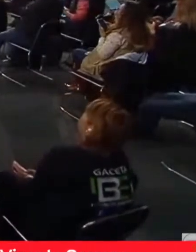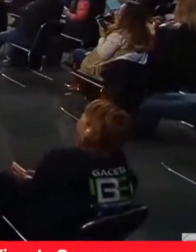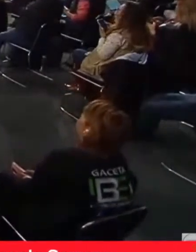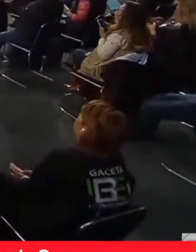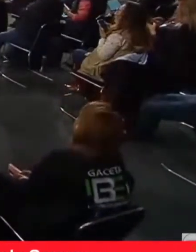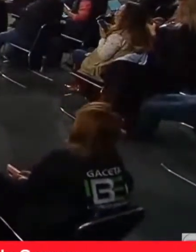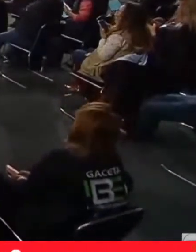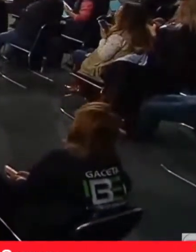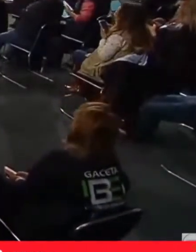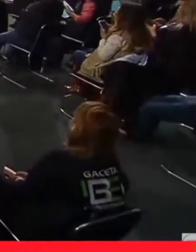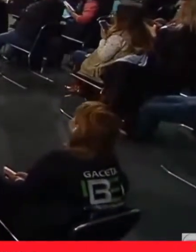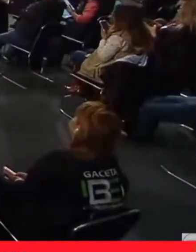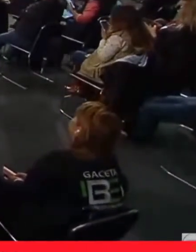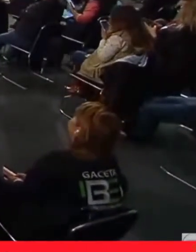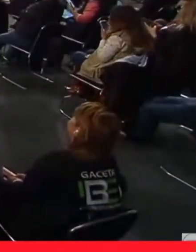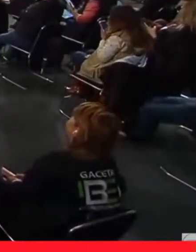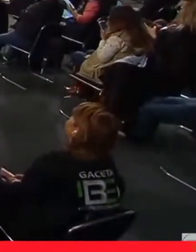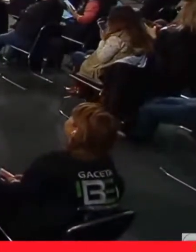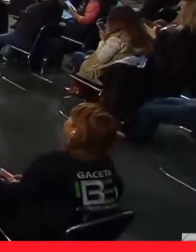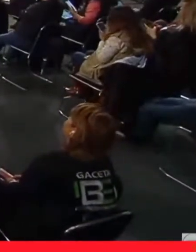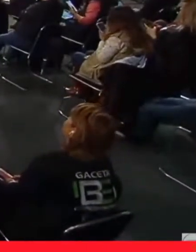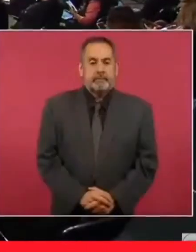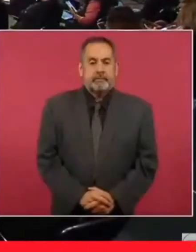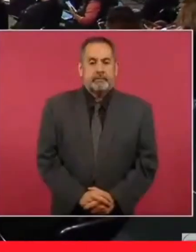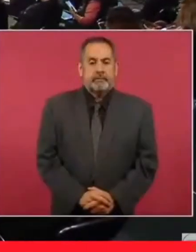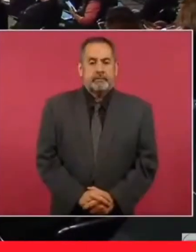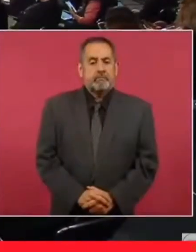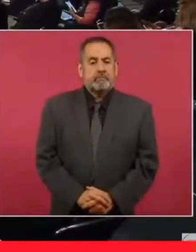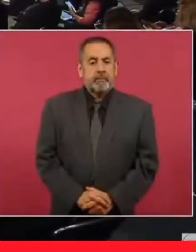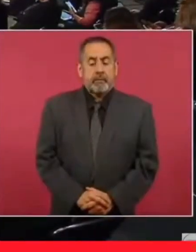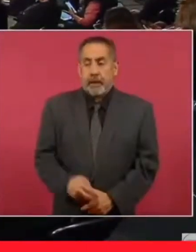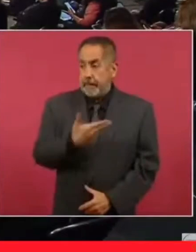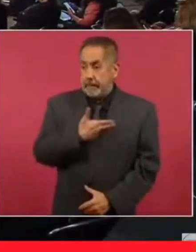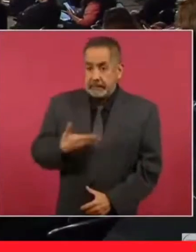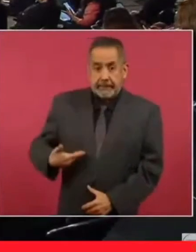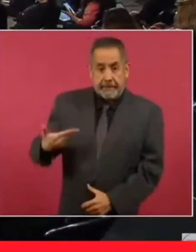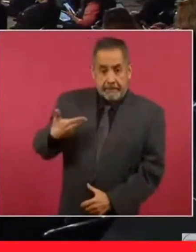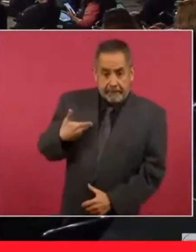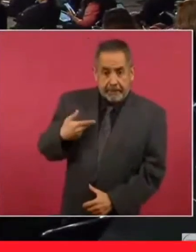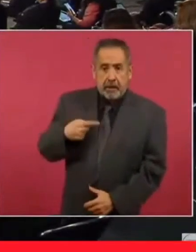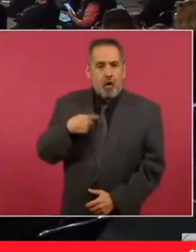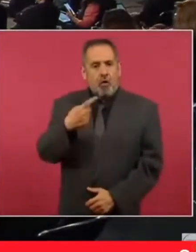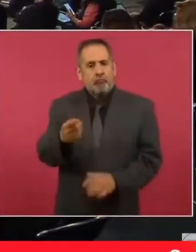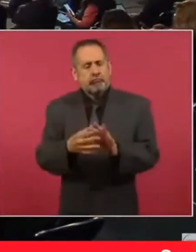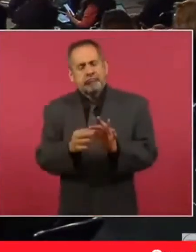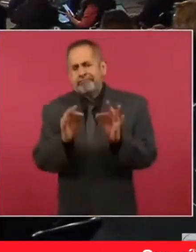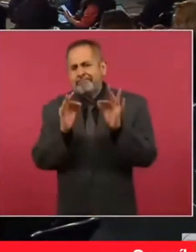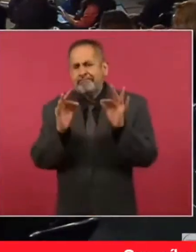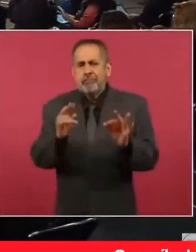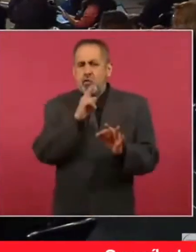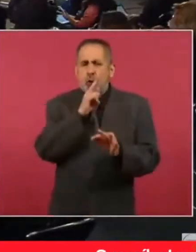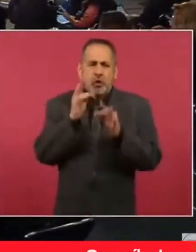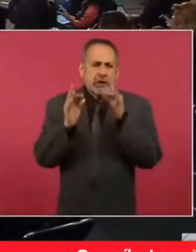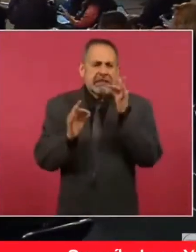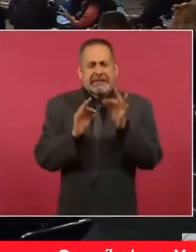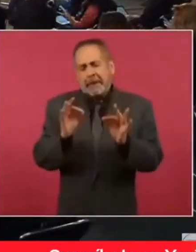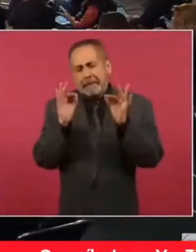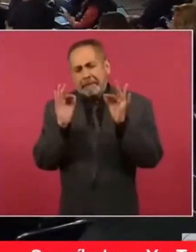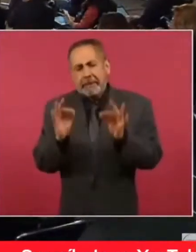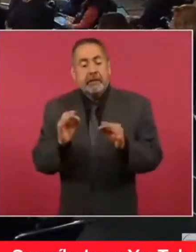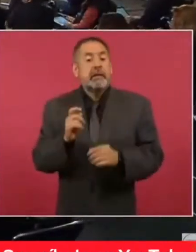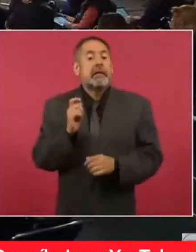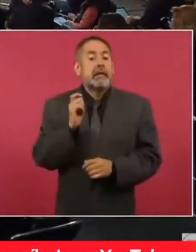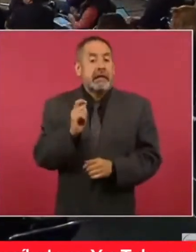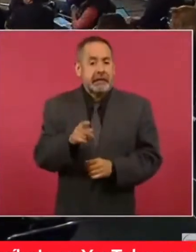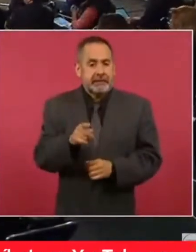Muchas gracias. También me pide el presidente que les comparta una gran noticia que